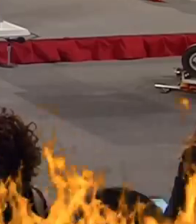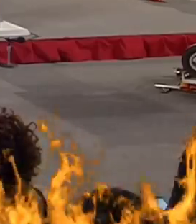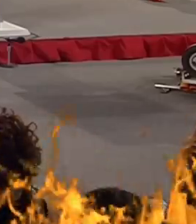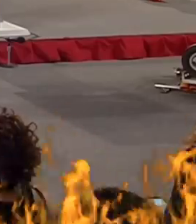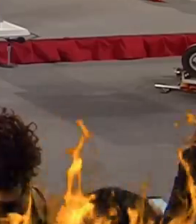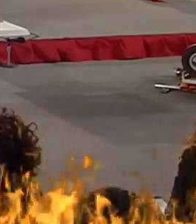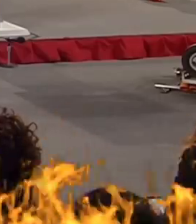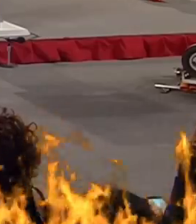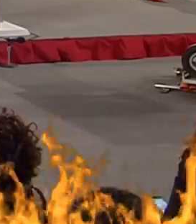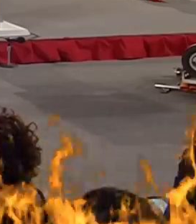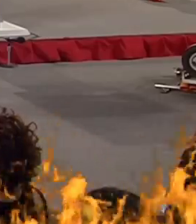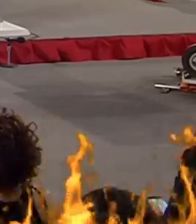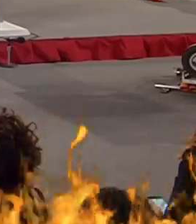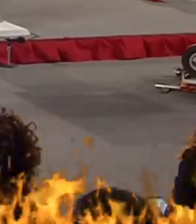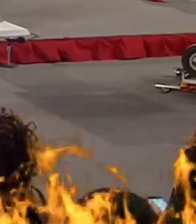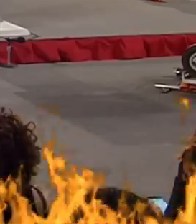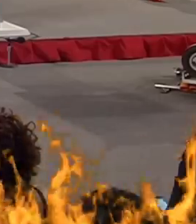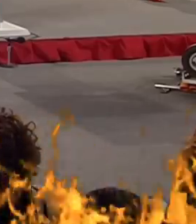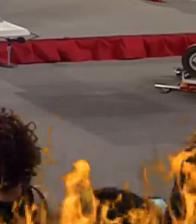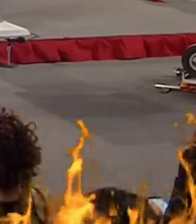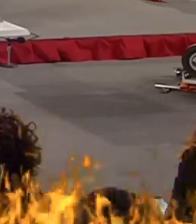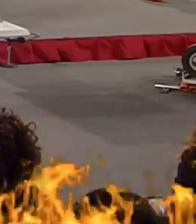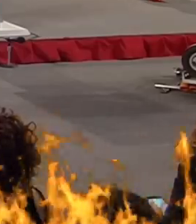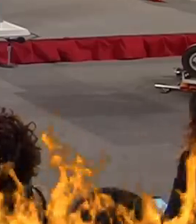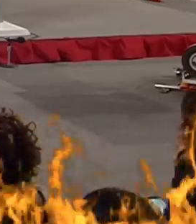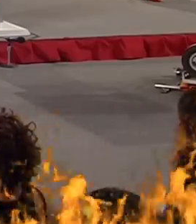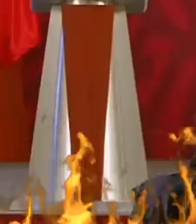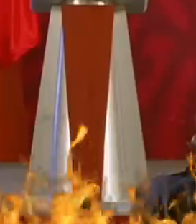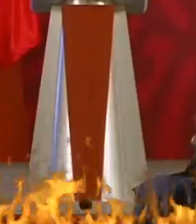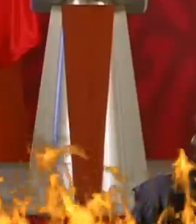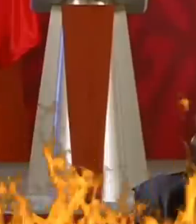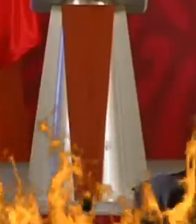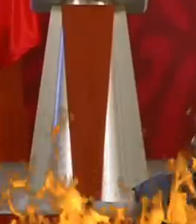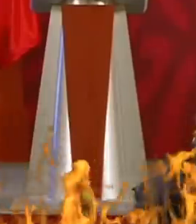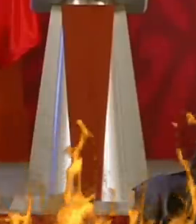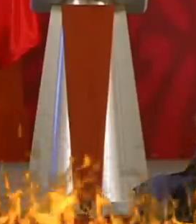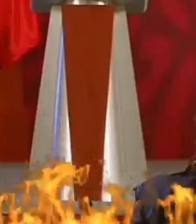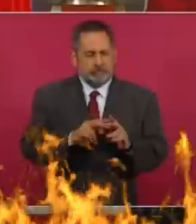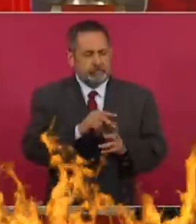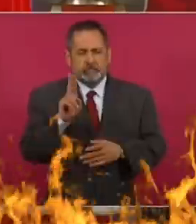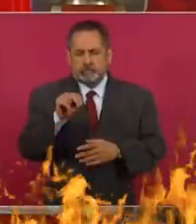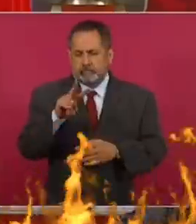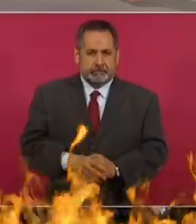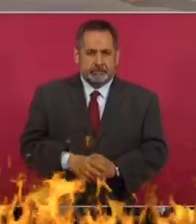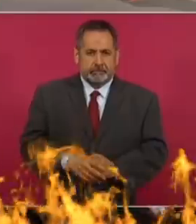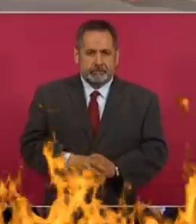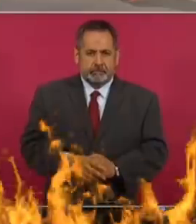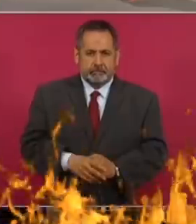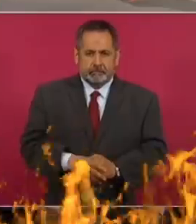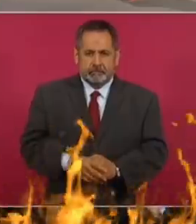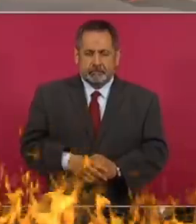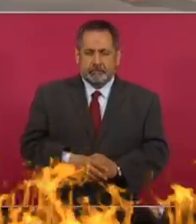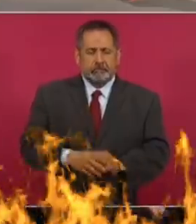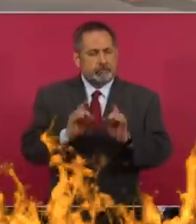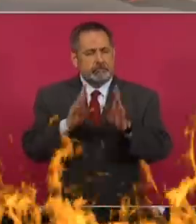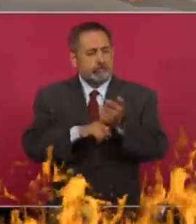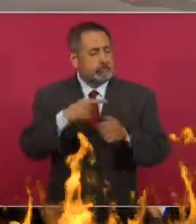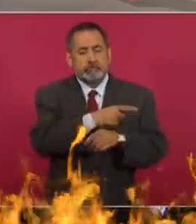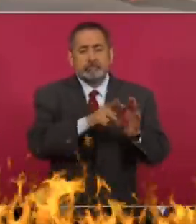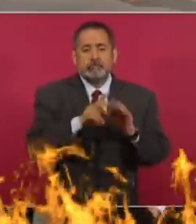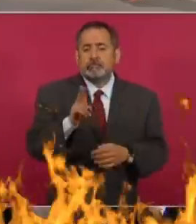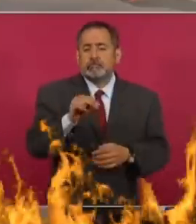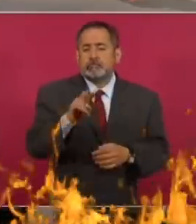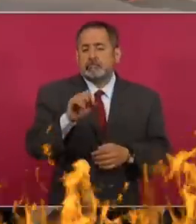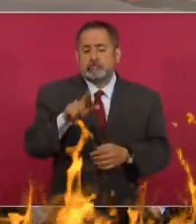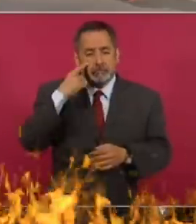nos respetamos. Y el Universal, pues es lo mismo. Hubo un tiempo en que no teníamos problemas, pero pasó un caso en el Universal, se los cuento,